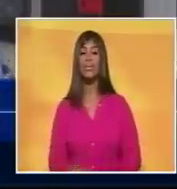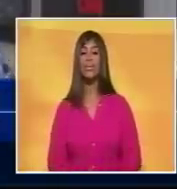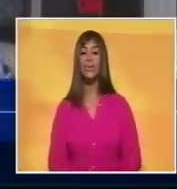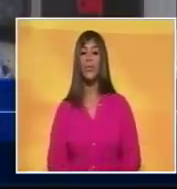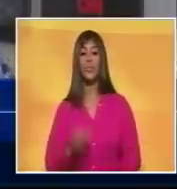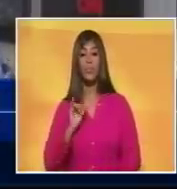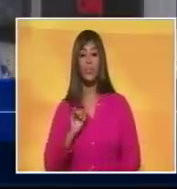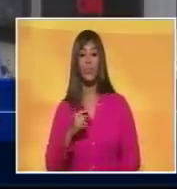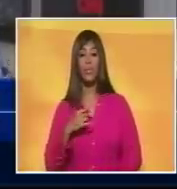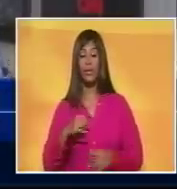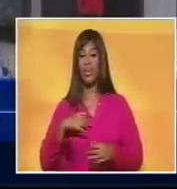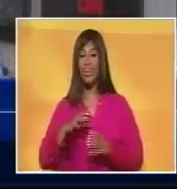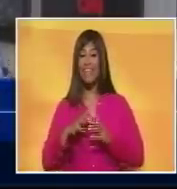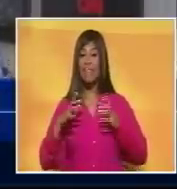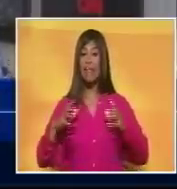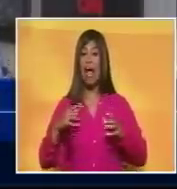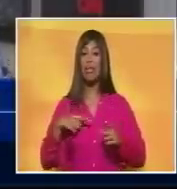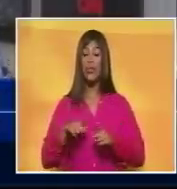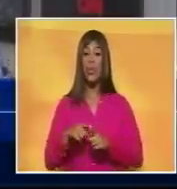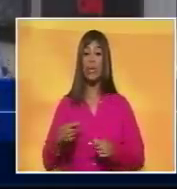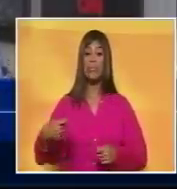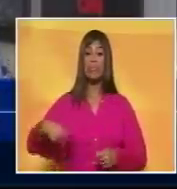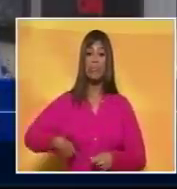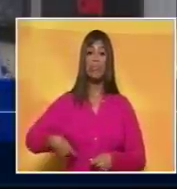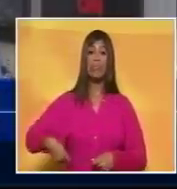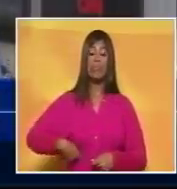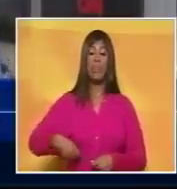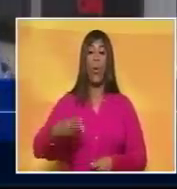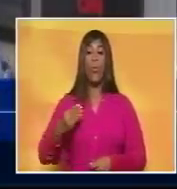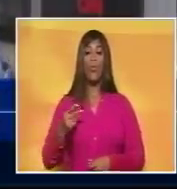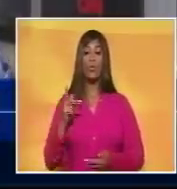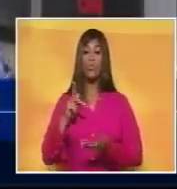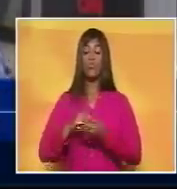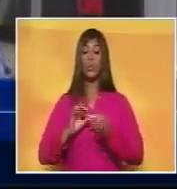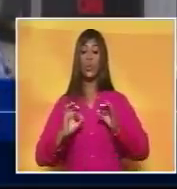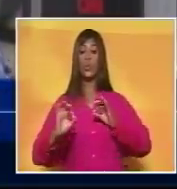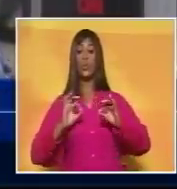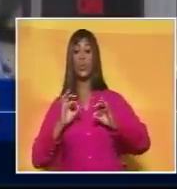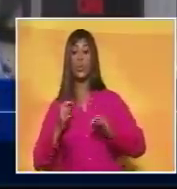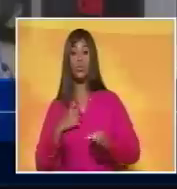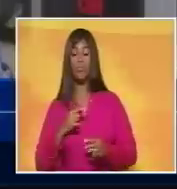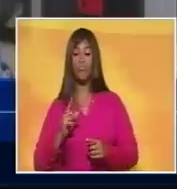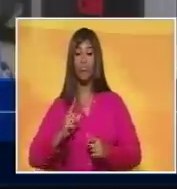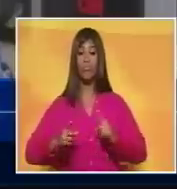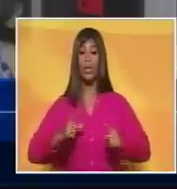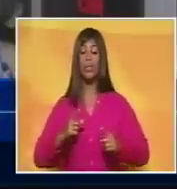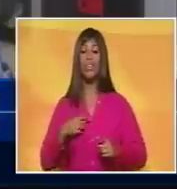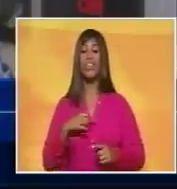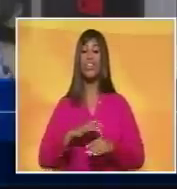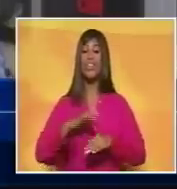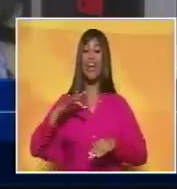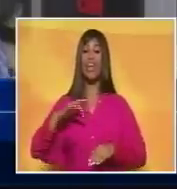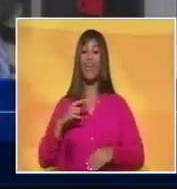ocasiones sobre la enorme presión que sentía como uno de los protagonistas de la serie y acerca de los graves efectos que eso tuvo en su